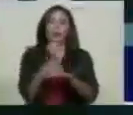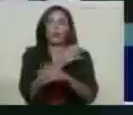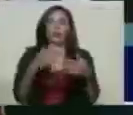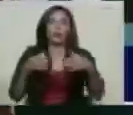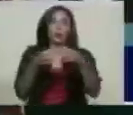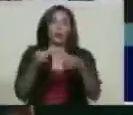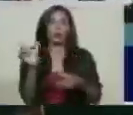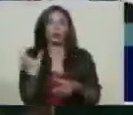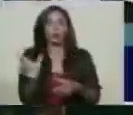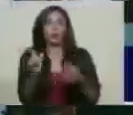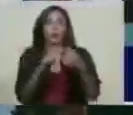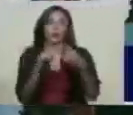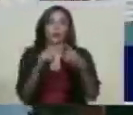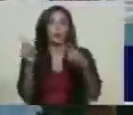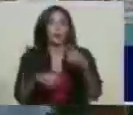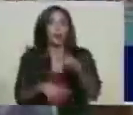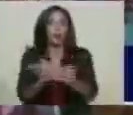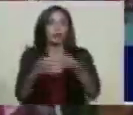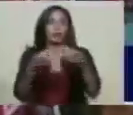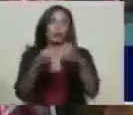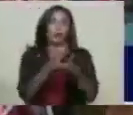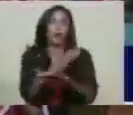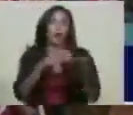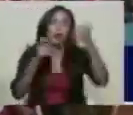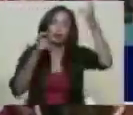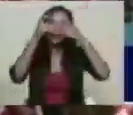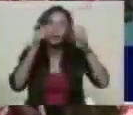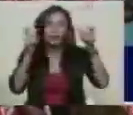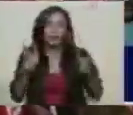movimiento bolivariano en toda esta etapa histórica.